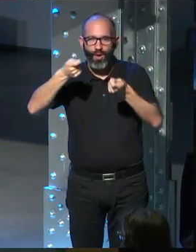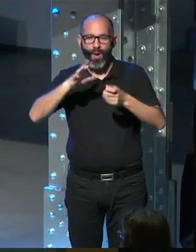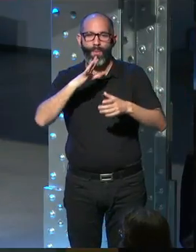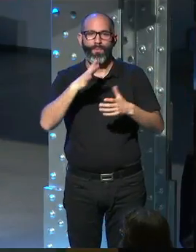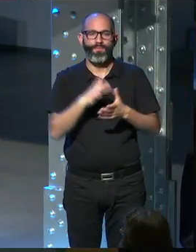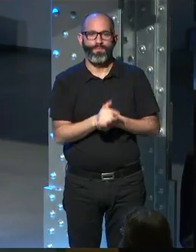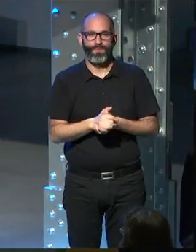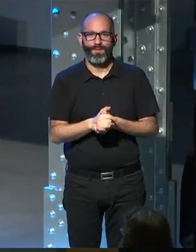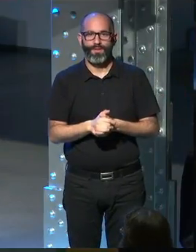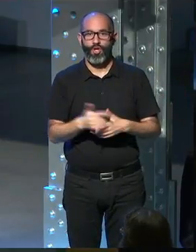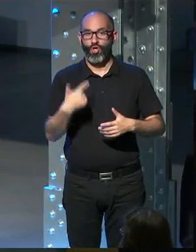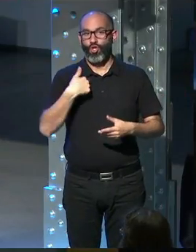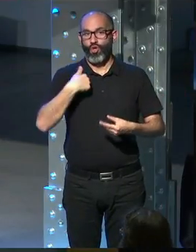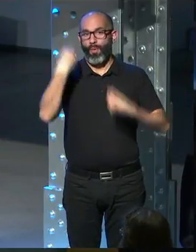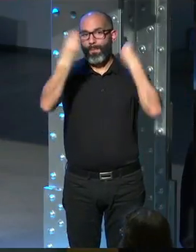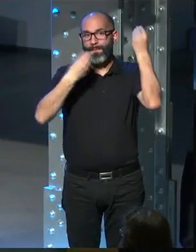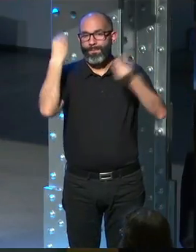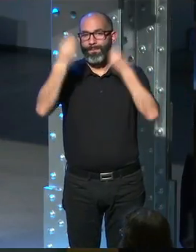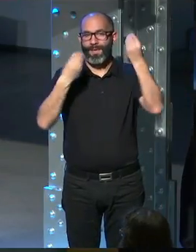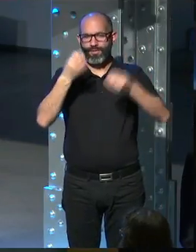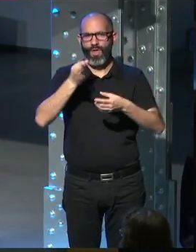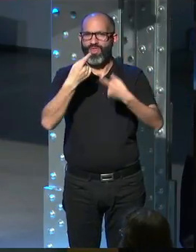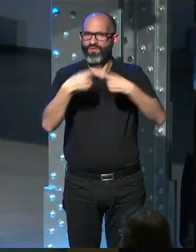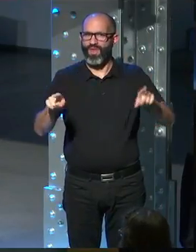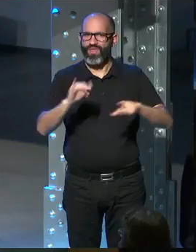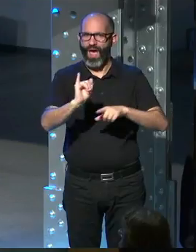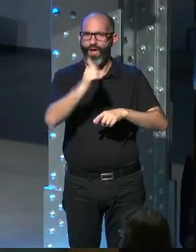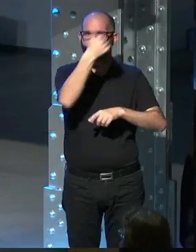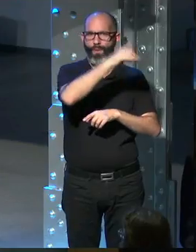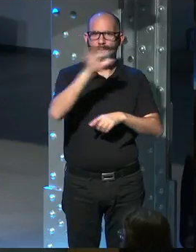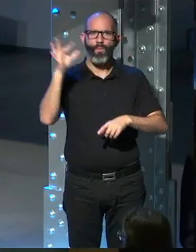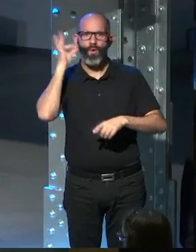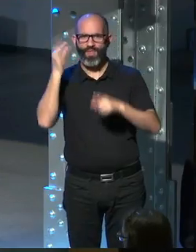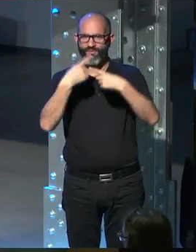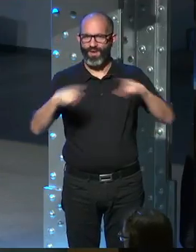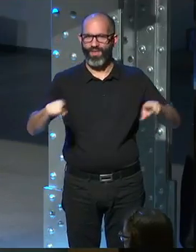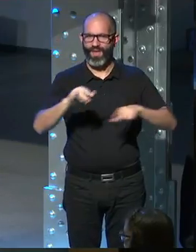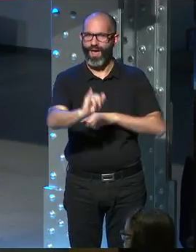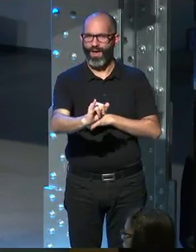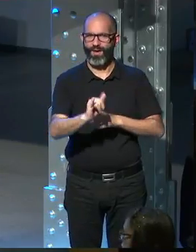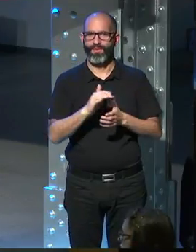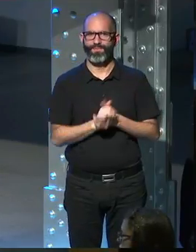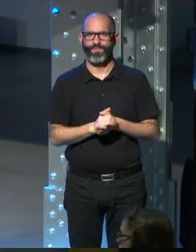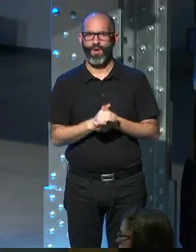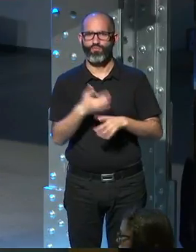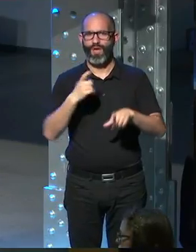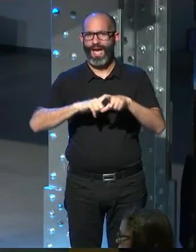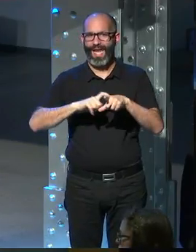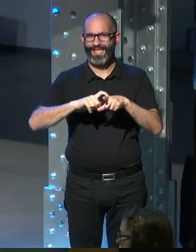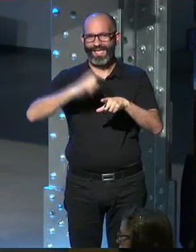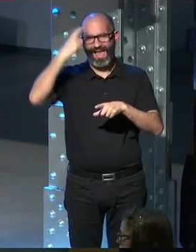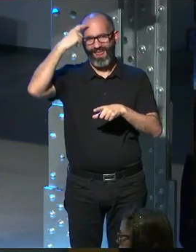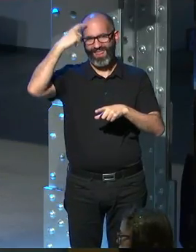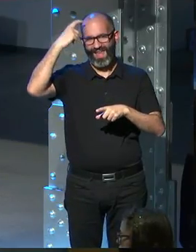otra. Yo creo que, claro que hay diferencias entre los dos sexos en muchas de las propiedades y características